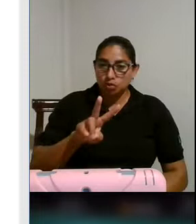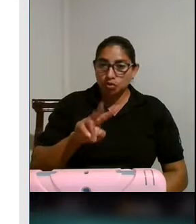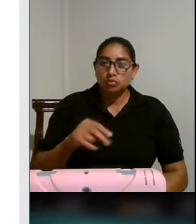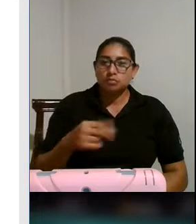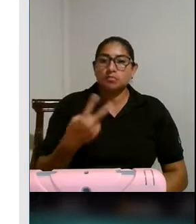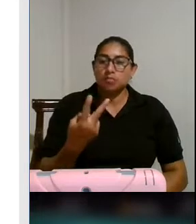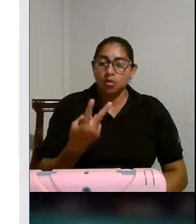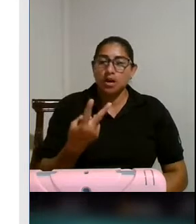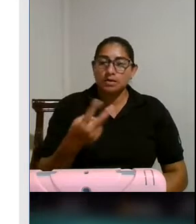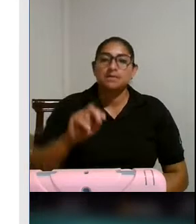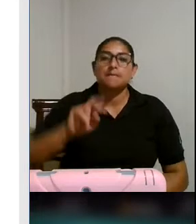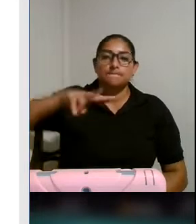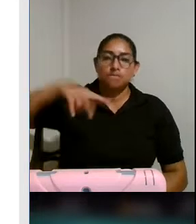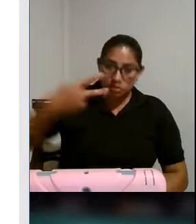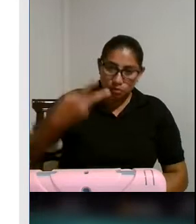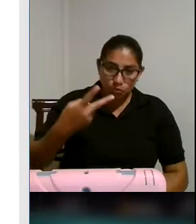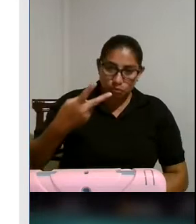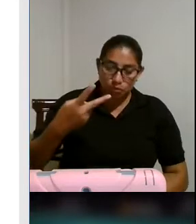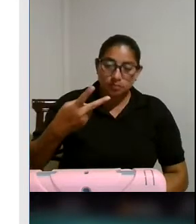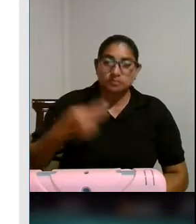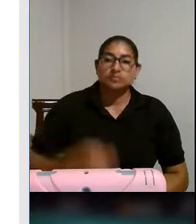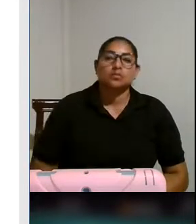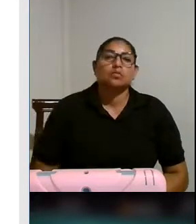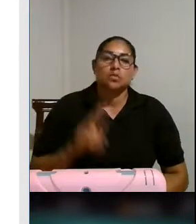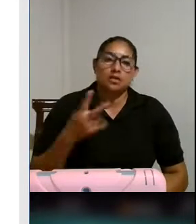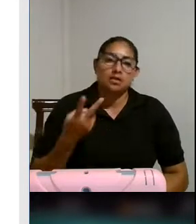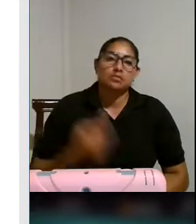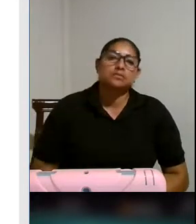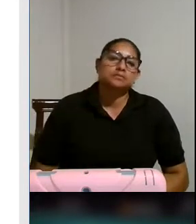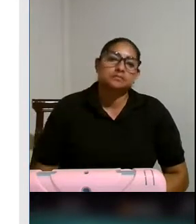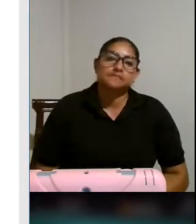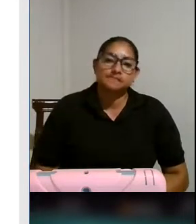segundo más el segundo al cuadrado.